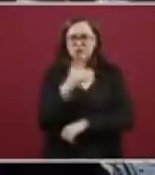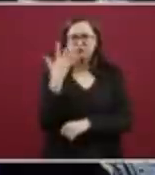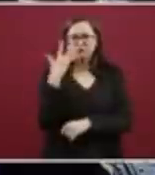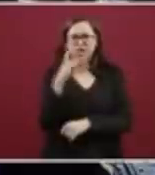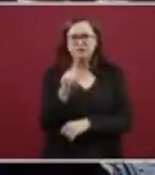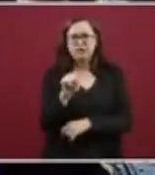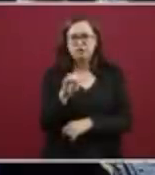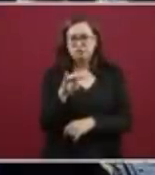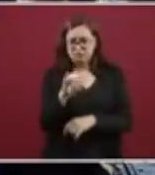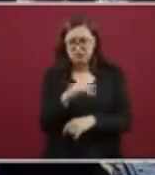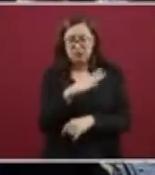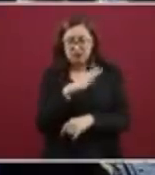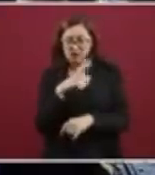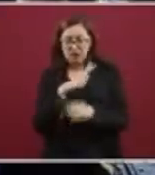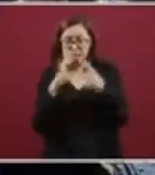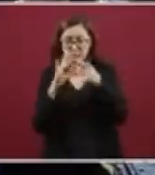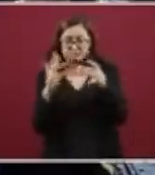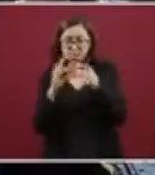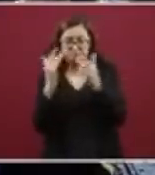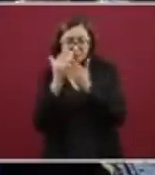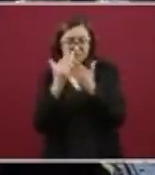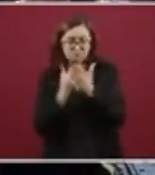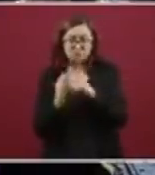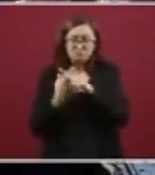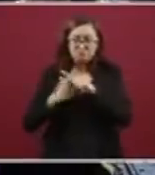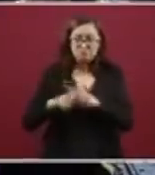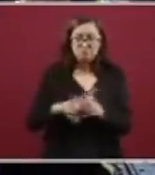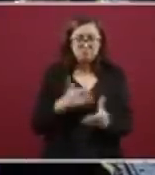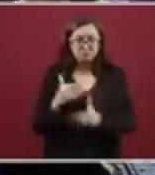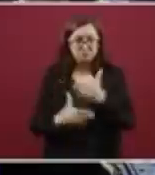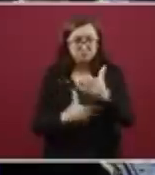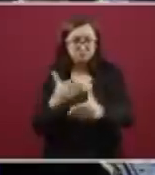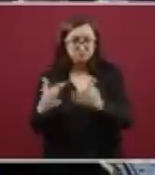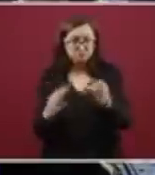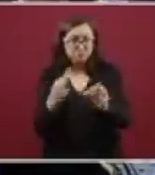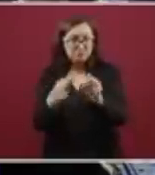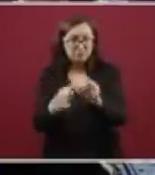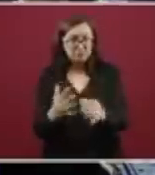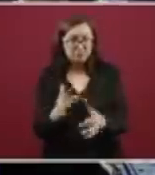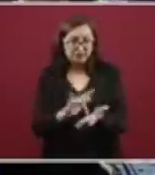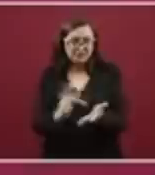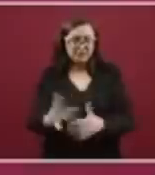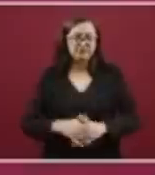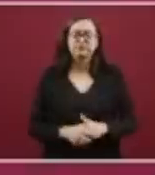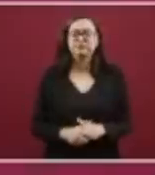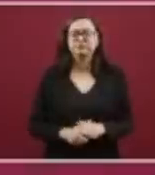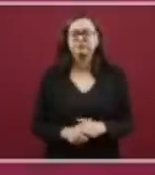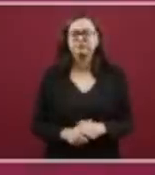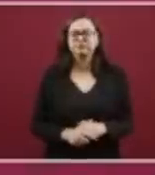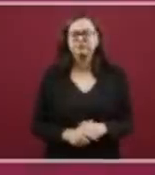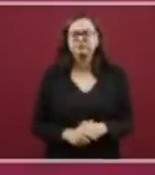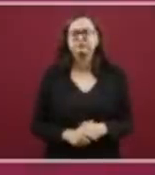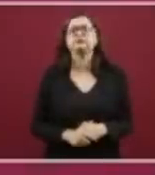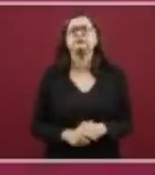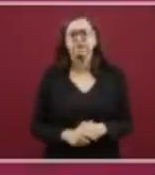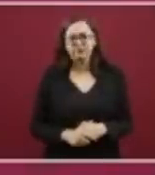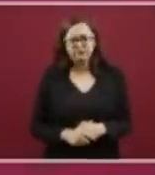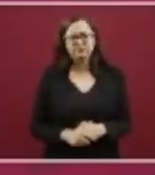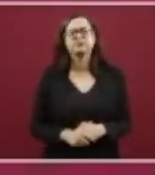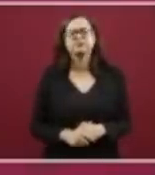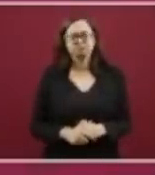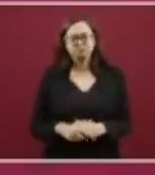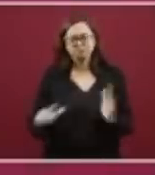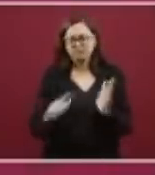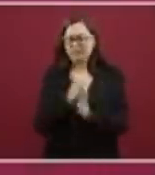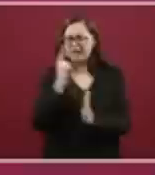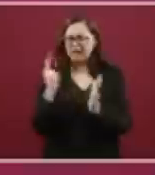los requisitos para iniciar con el proceso. Gracias. Sí, se está siguiendo todo el procedimiento legal